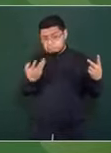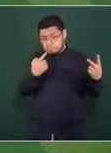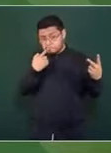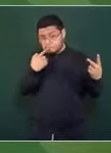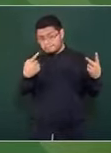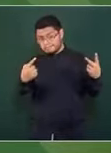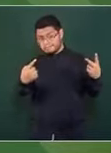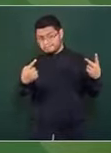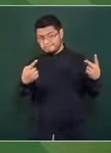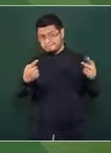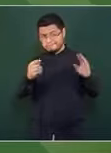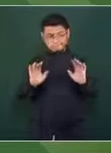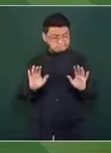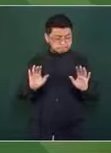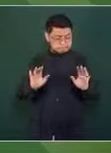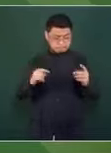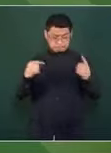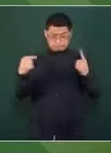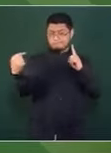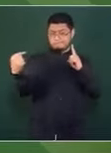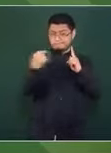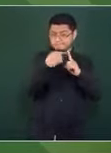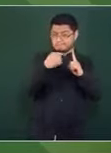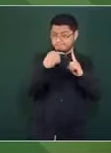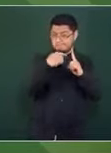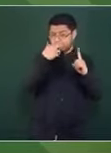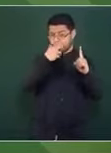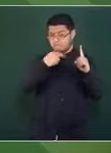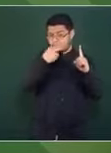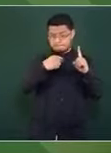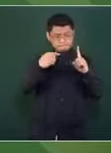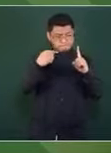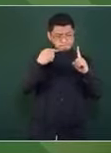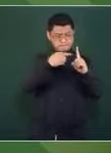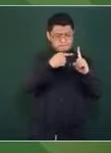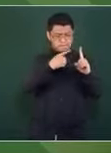y si él puede